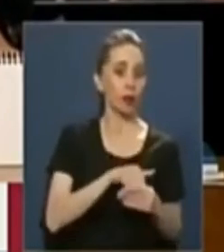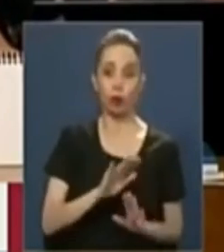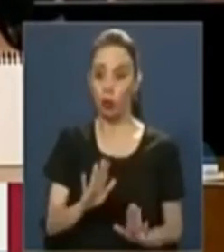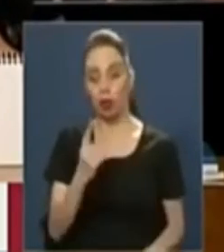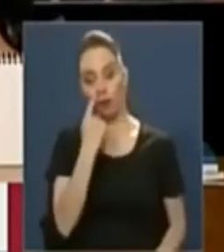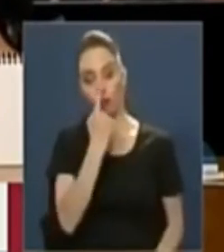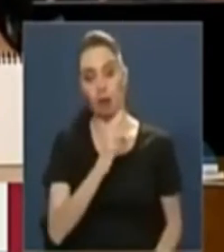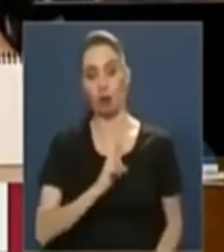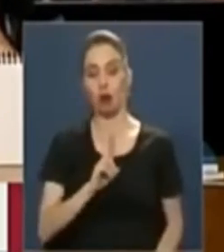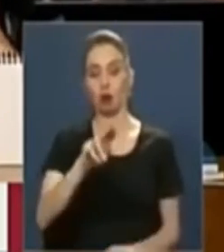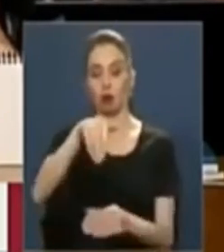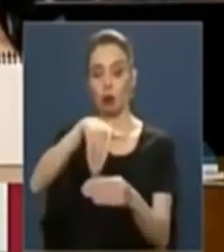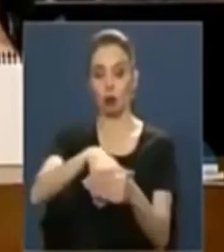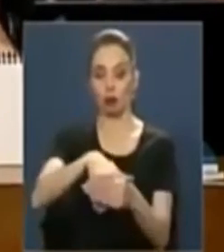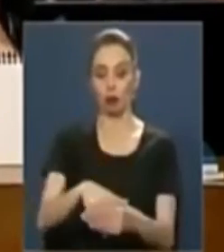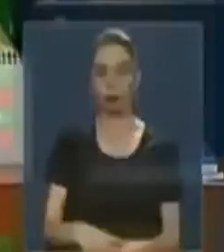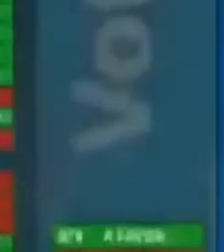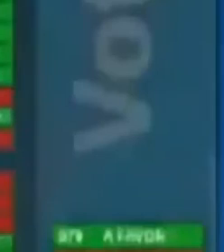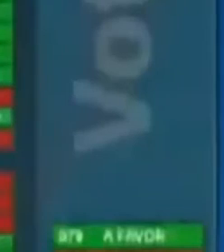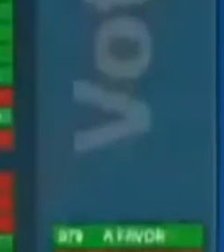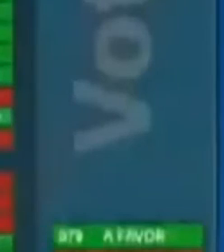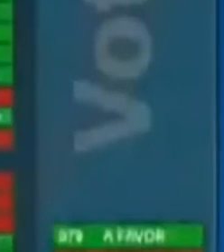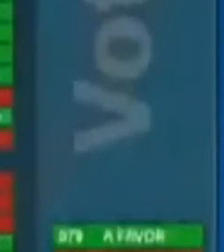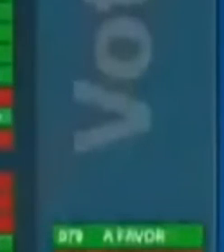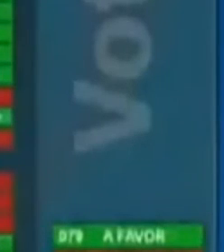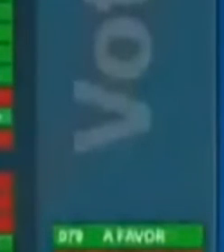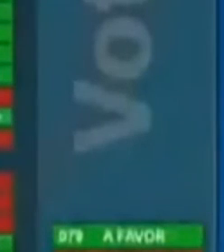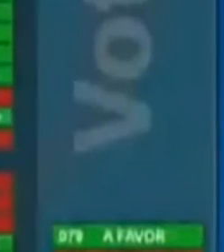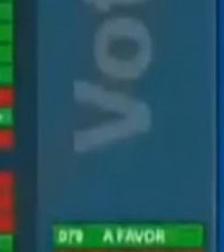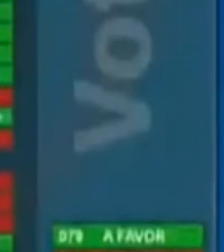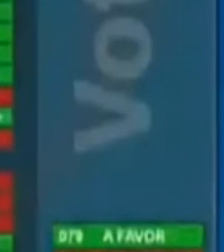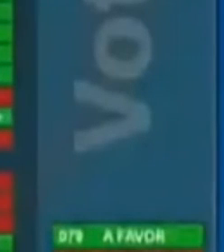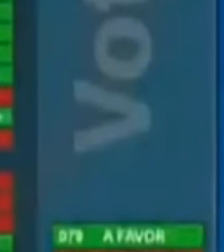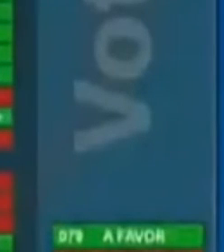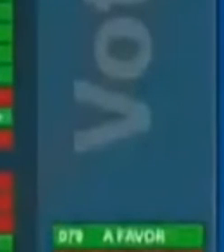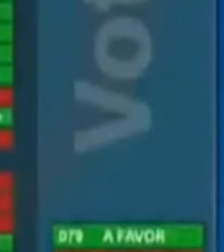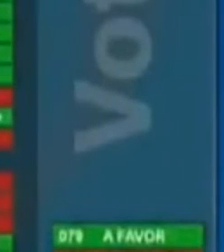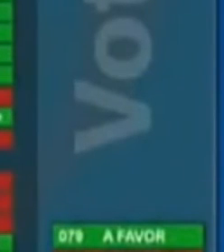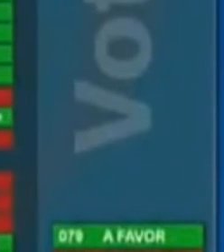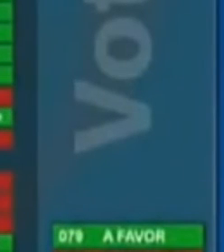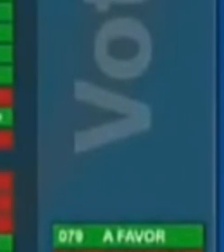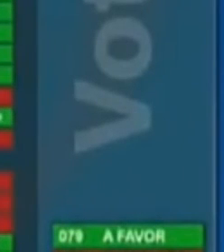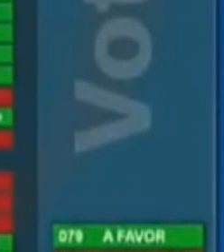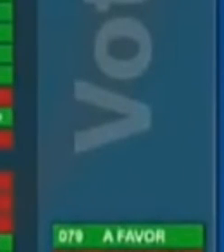Resultado de la votación. Por la afirmativa 79 votos, 73 por la negativa.